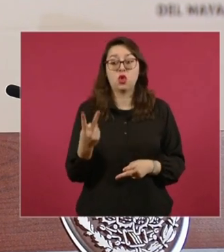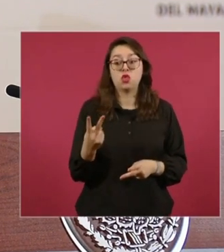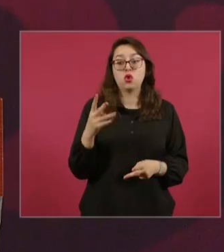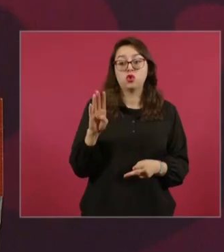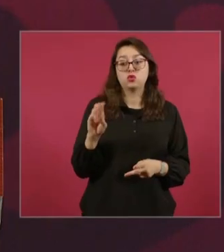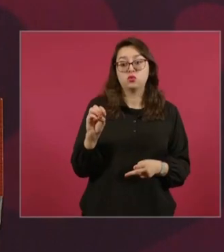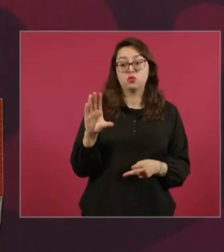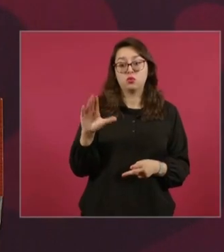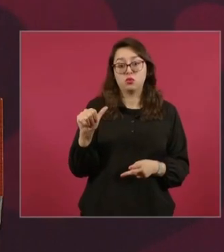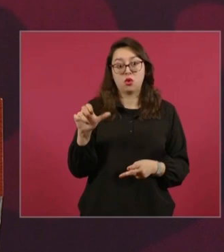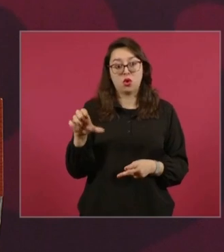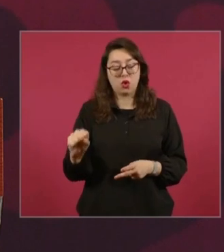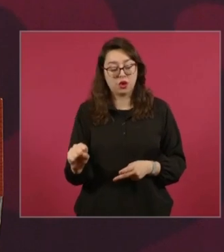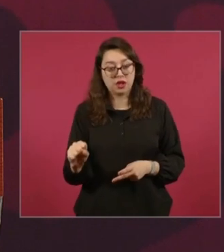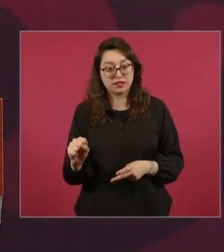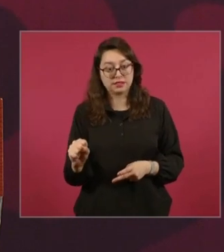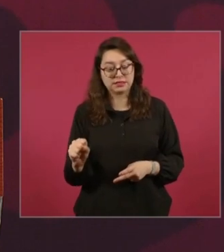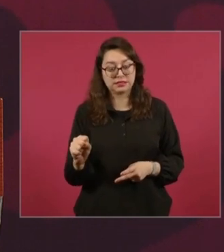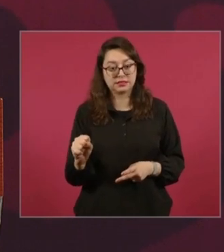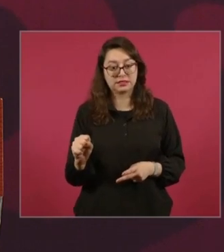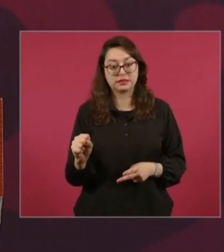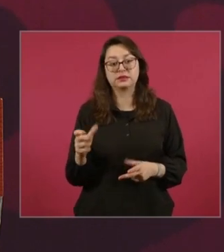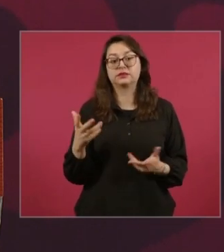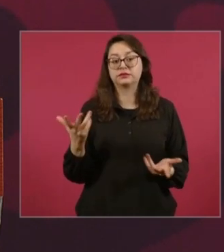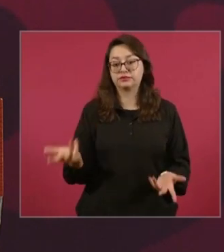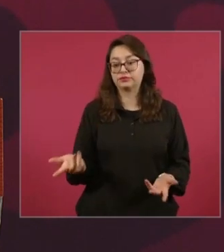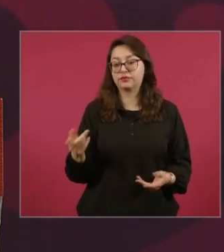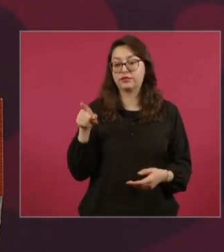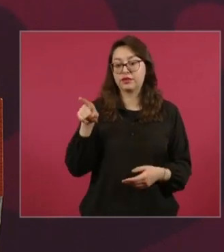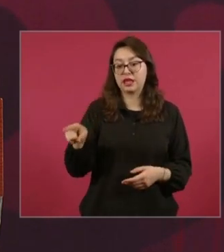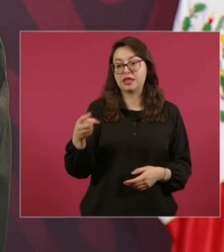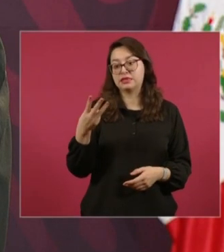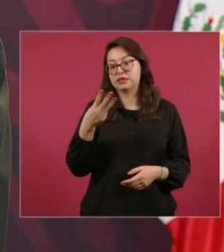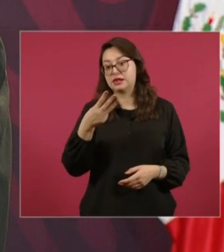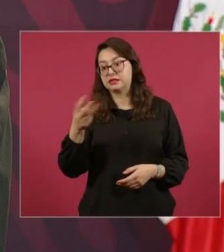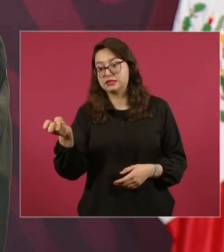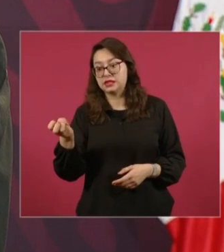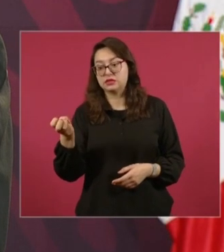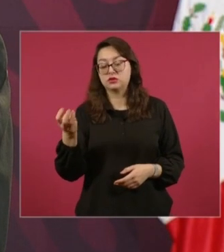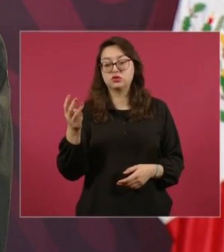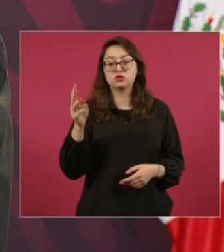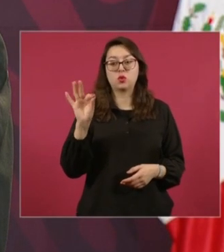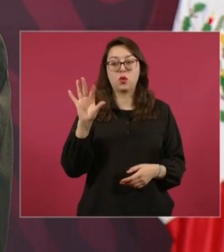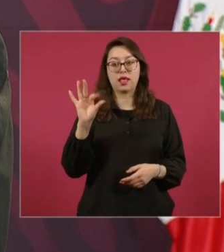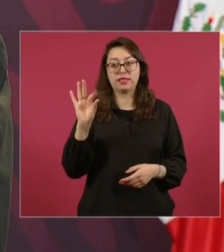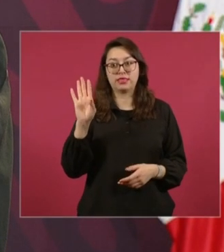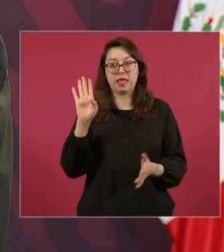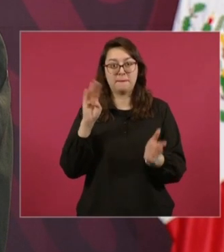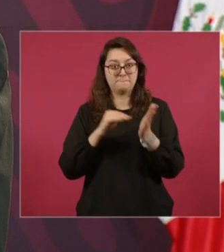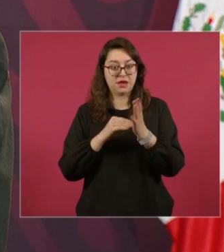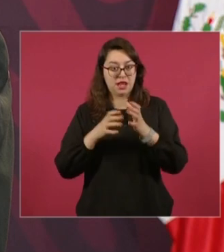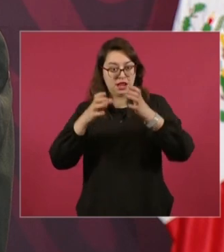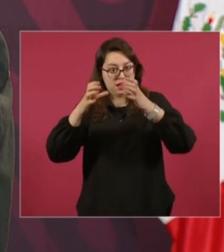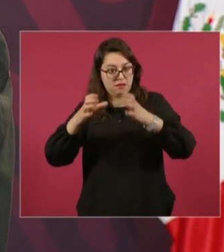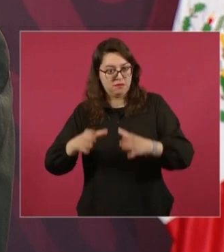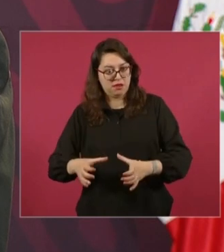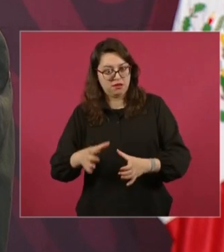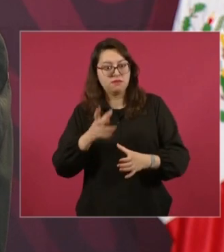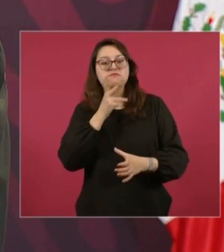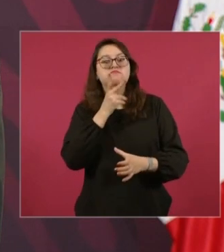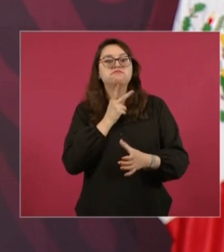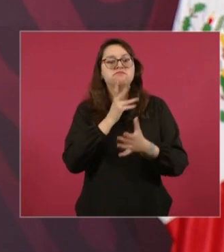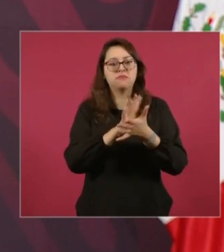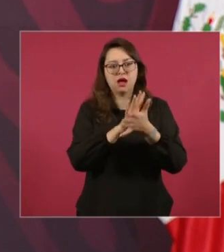que va a procesar 340 mil barriles va